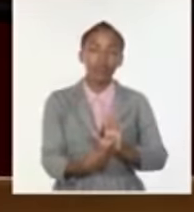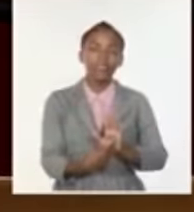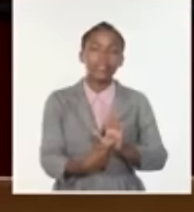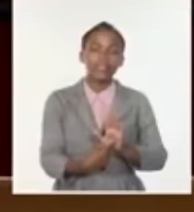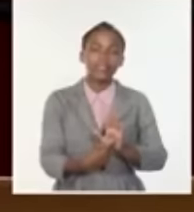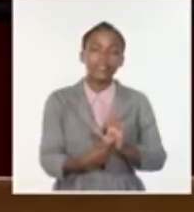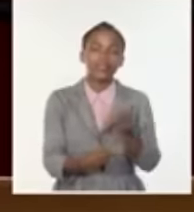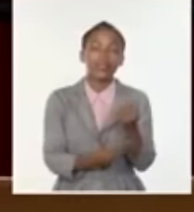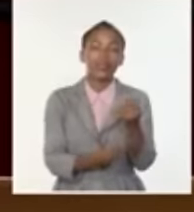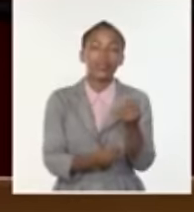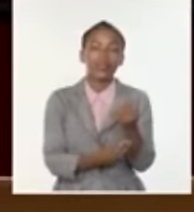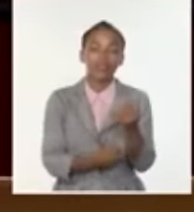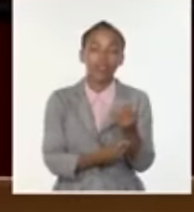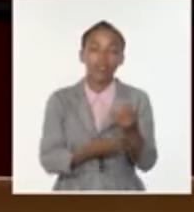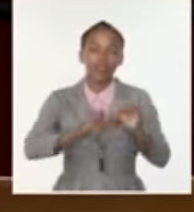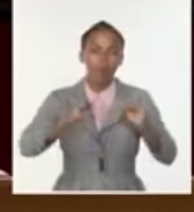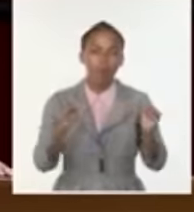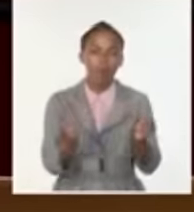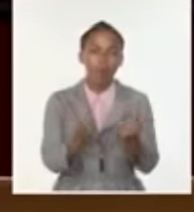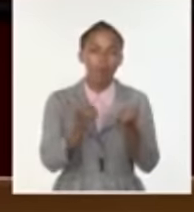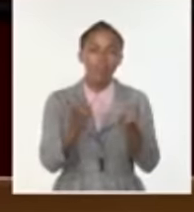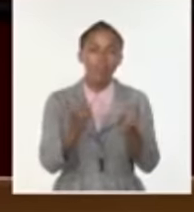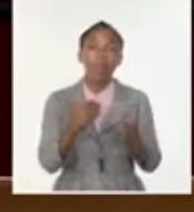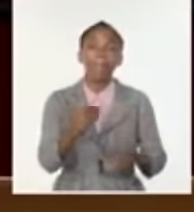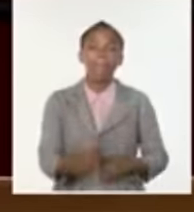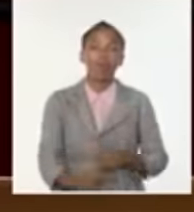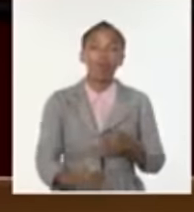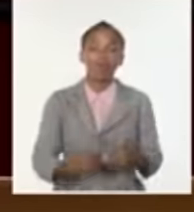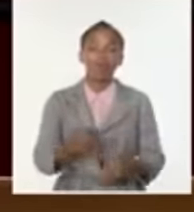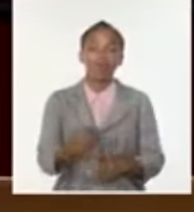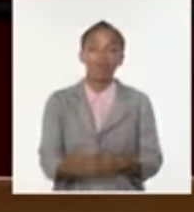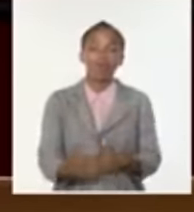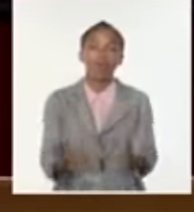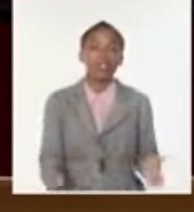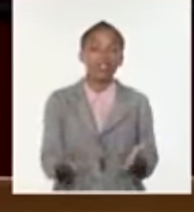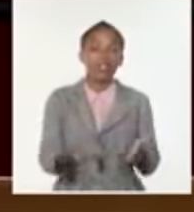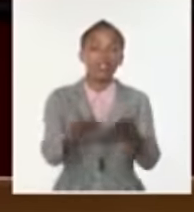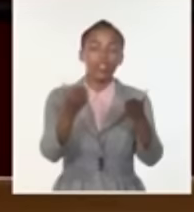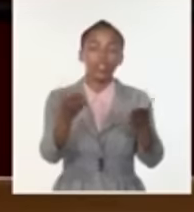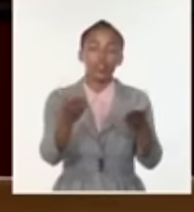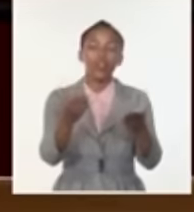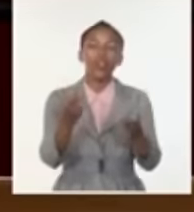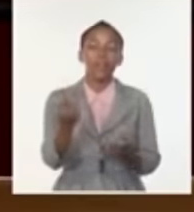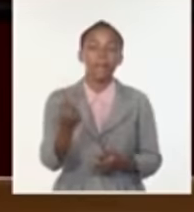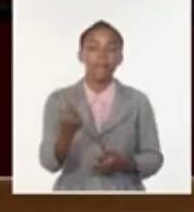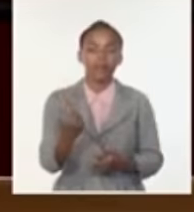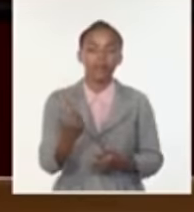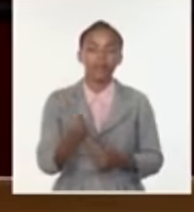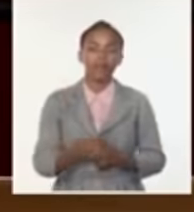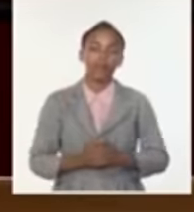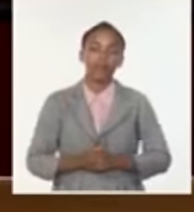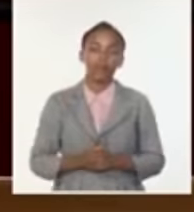reforzando el carácter obligatorio de los procesos de licitación y concertación de precios.